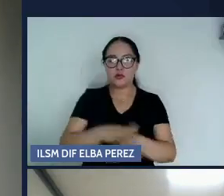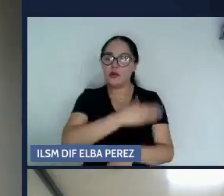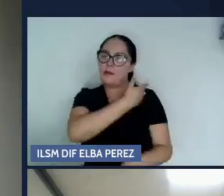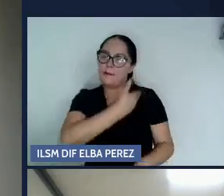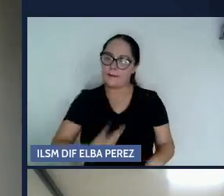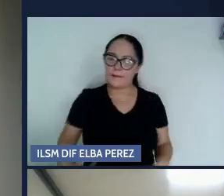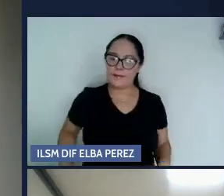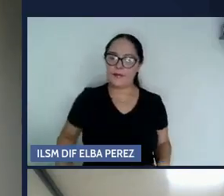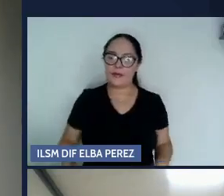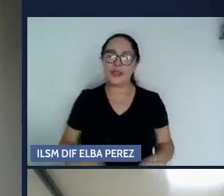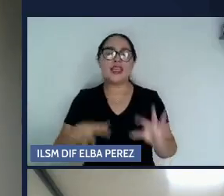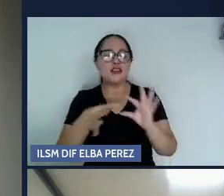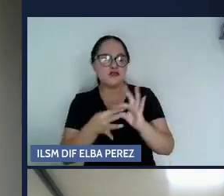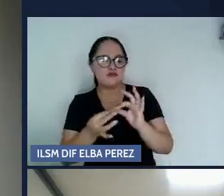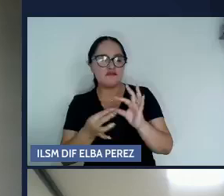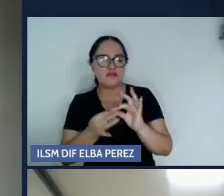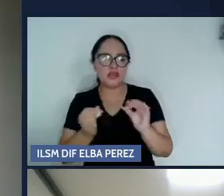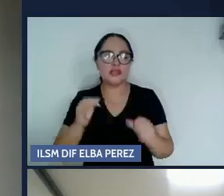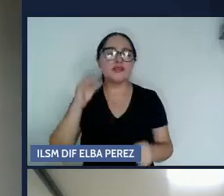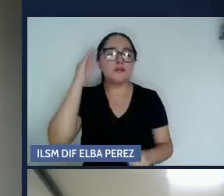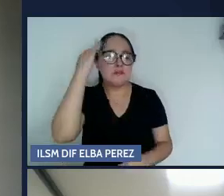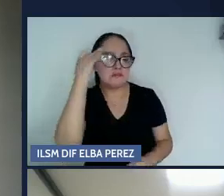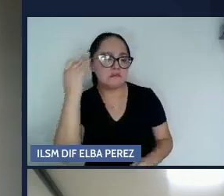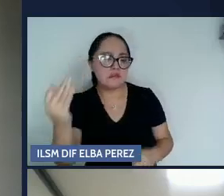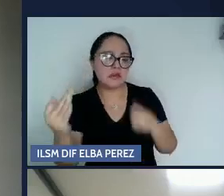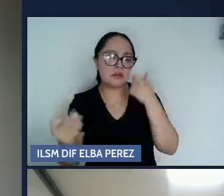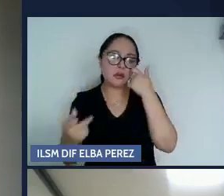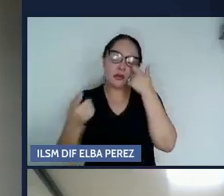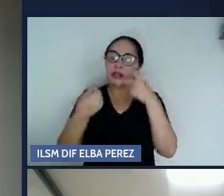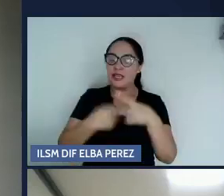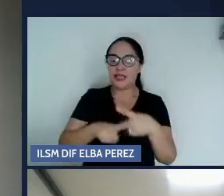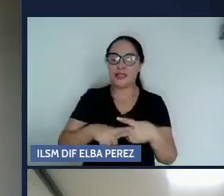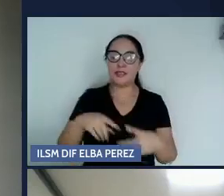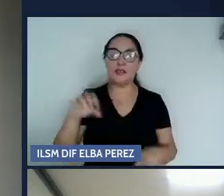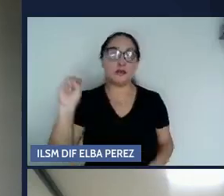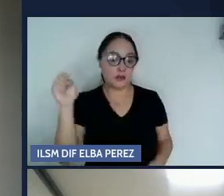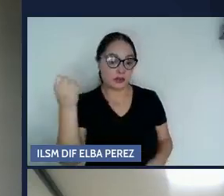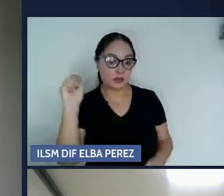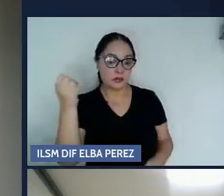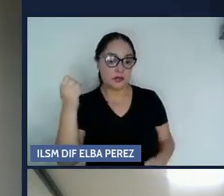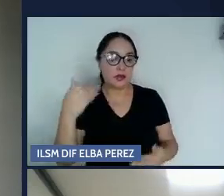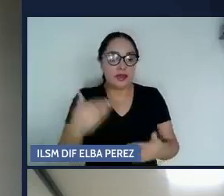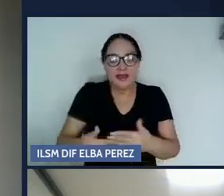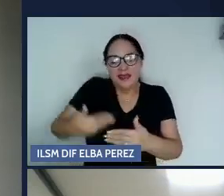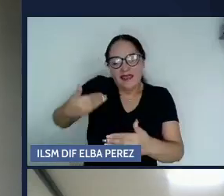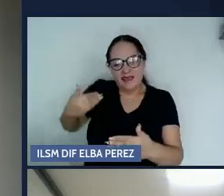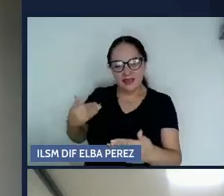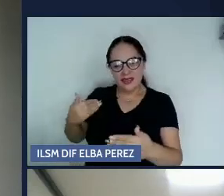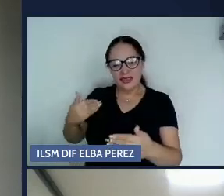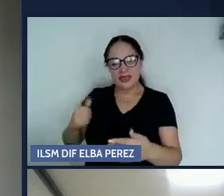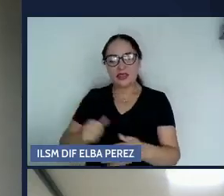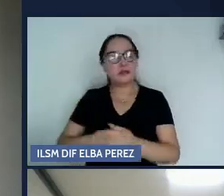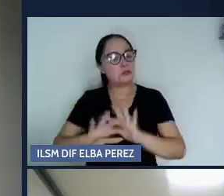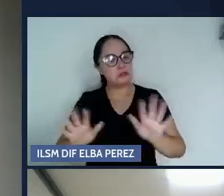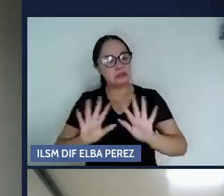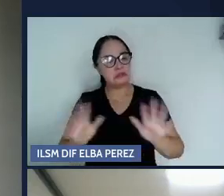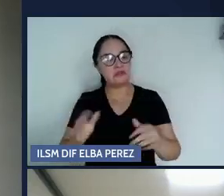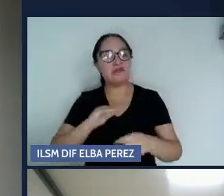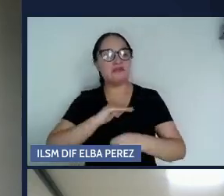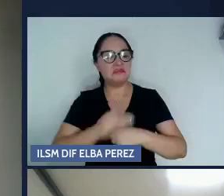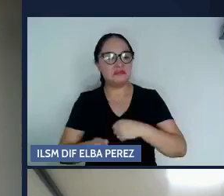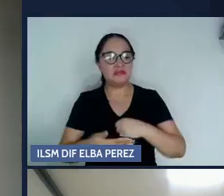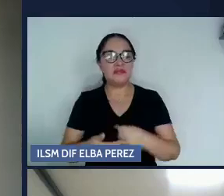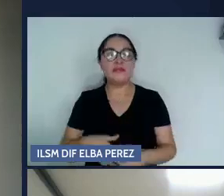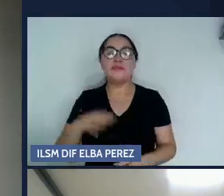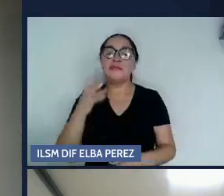en septiembre previo al año en que tenemos jornada electoral y va a finalizar aproximadamente en la tercera